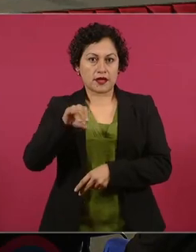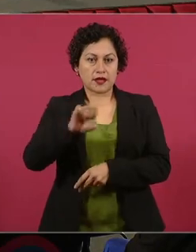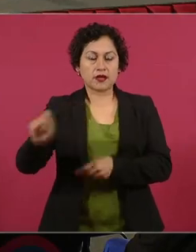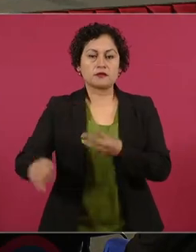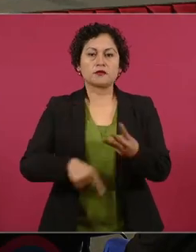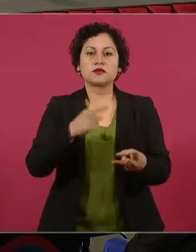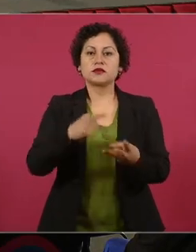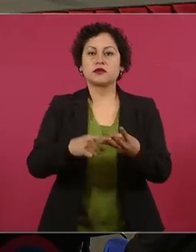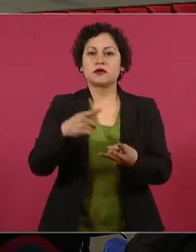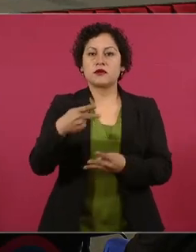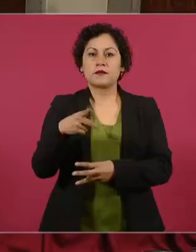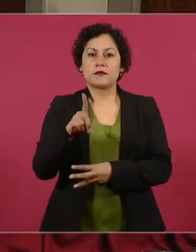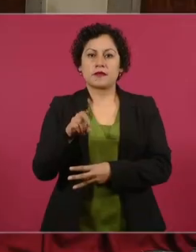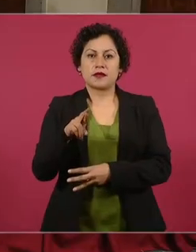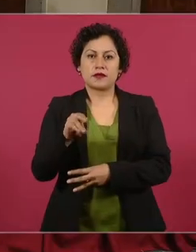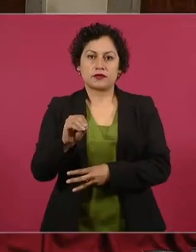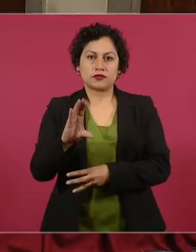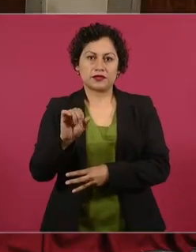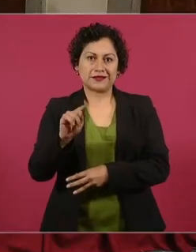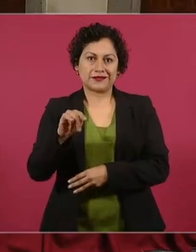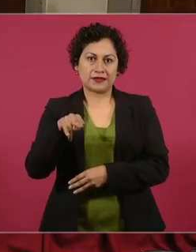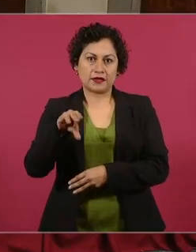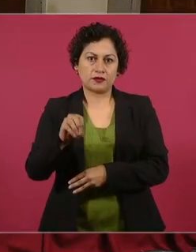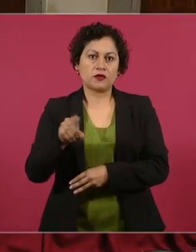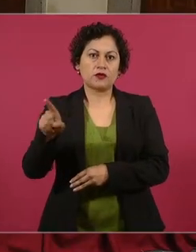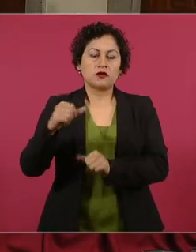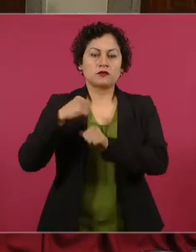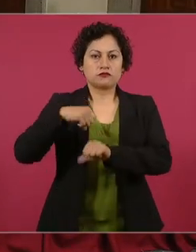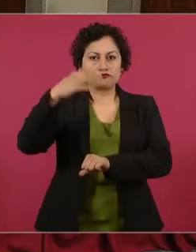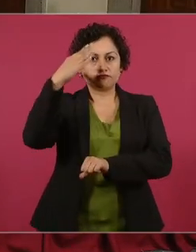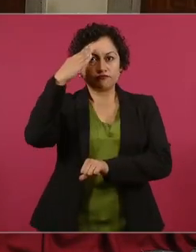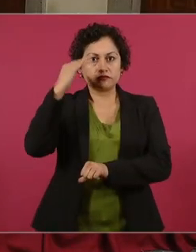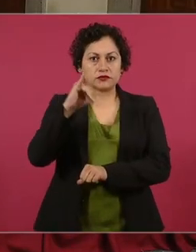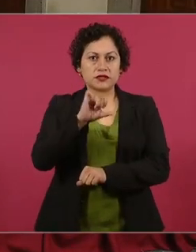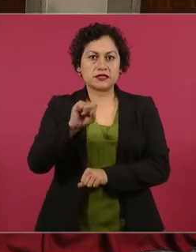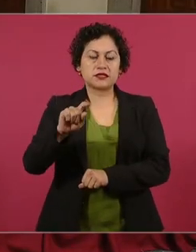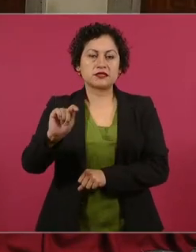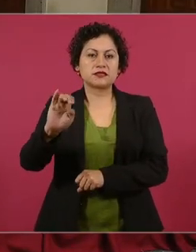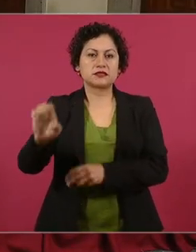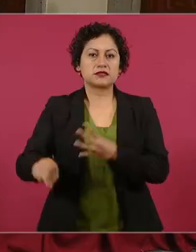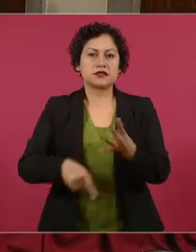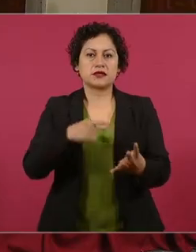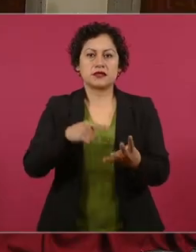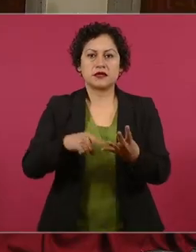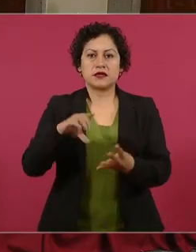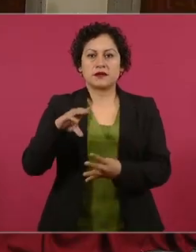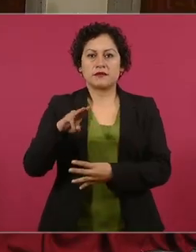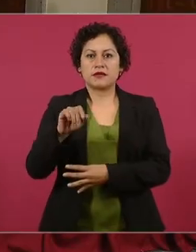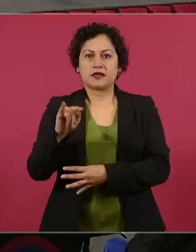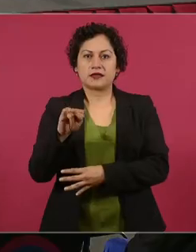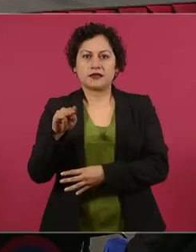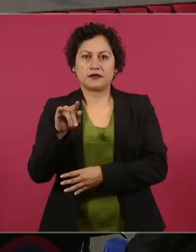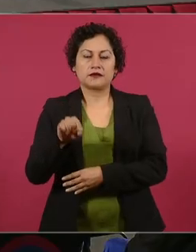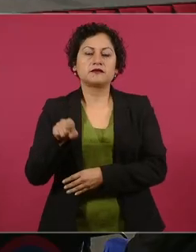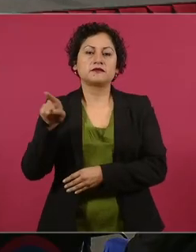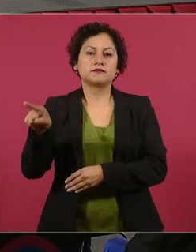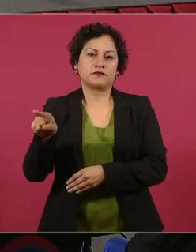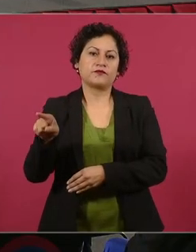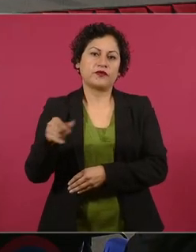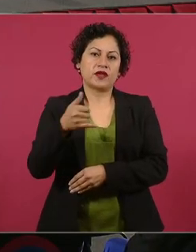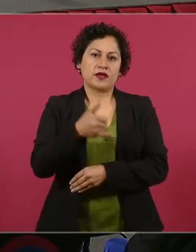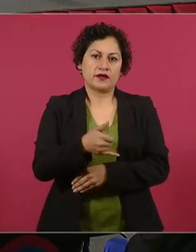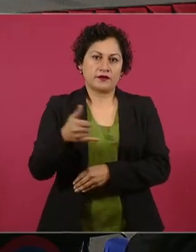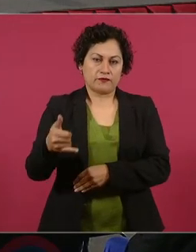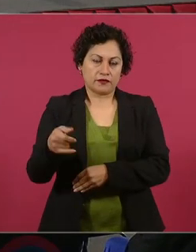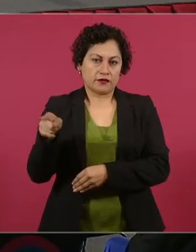Pedro Centeno del ISSSTE, titular del ISSSTE, y Carlos Martínez, titular del Infonavit. Entonces, vamos a